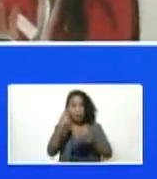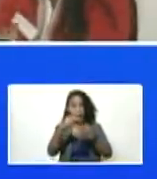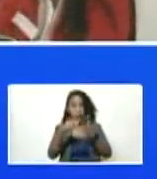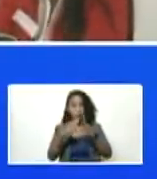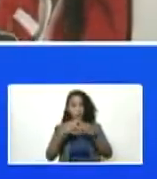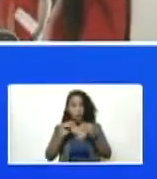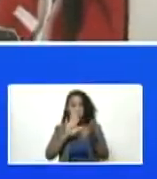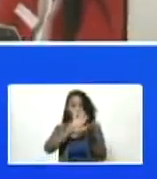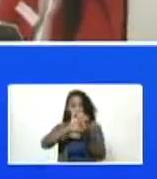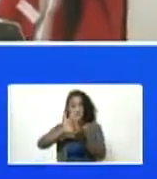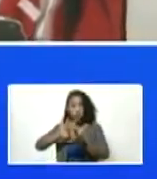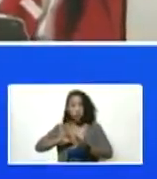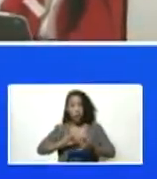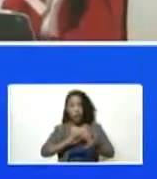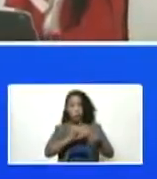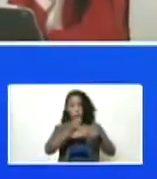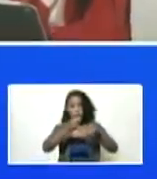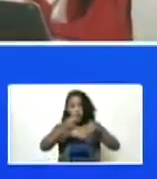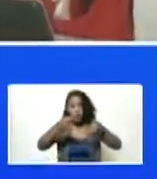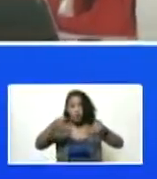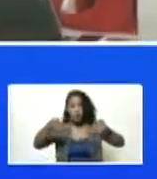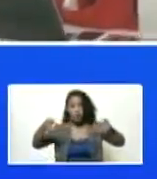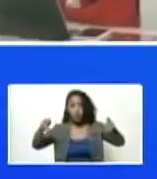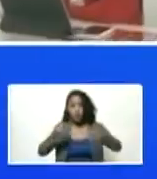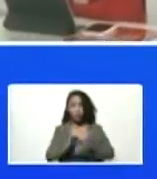línea, Eucaris,